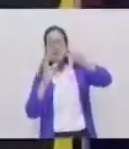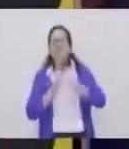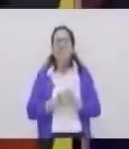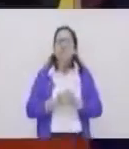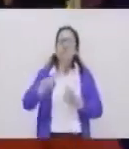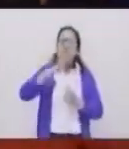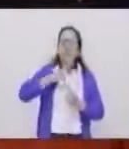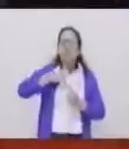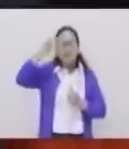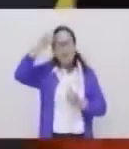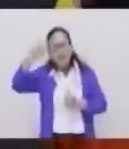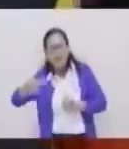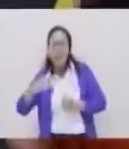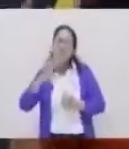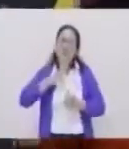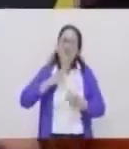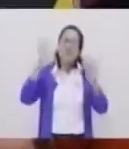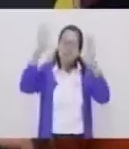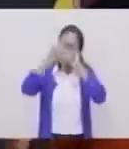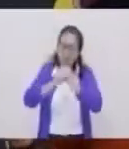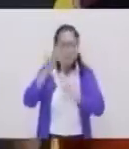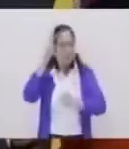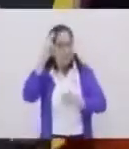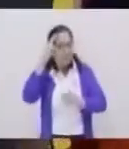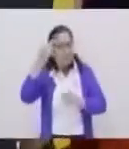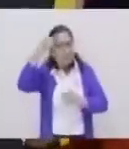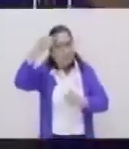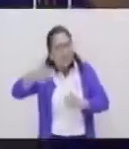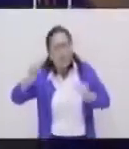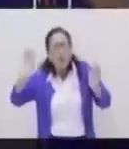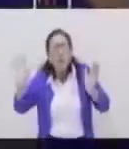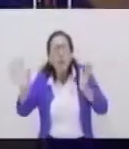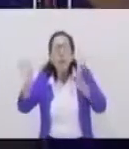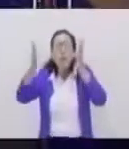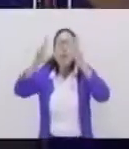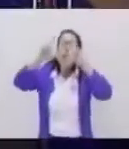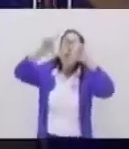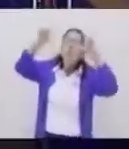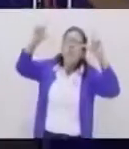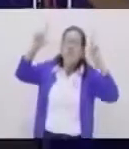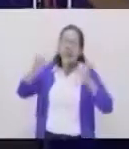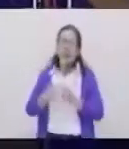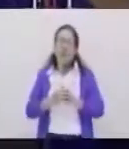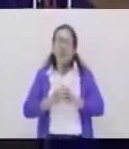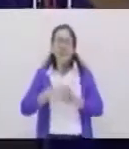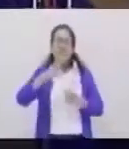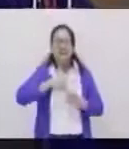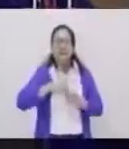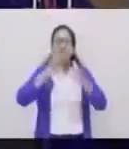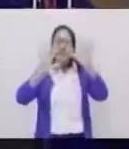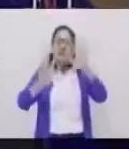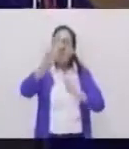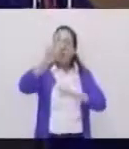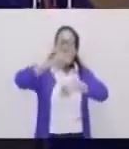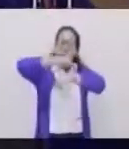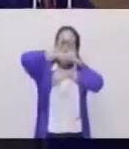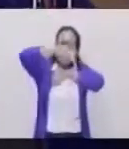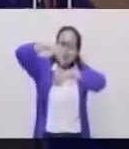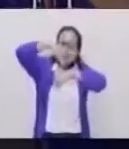Aquí tenemos el día y la noche. Recuerda que el día y la noche están formados por 12